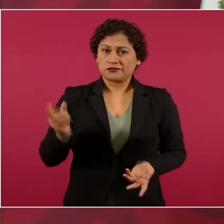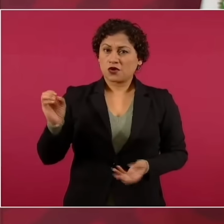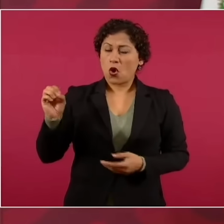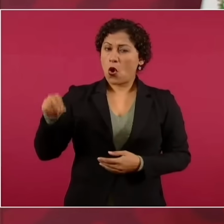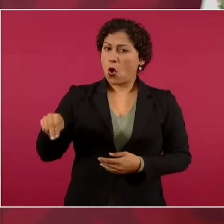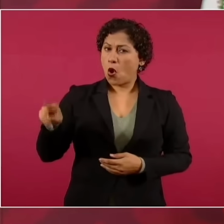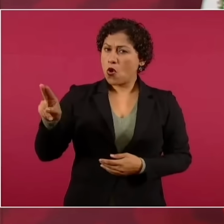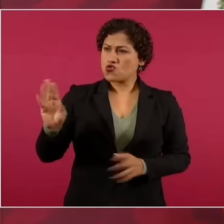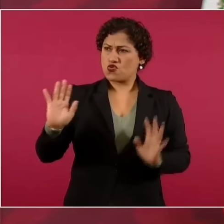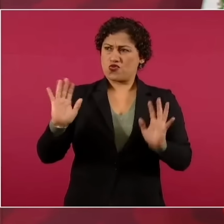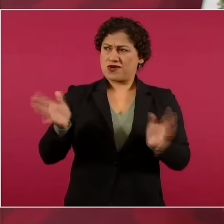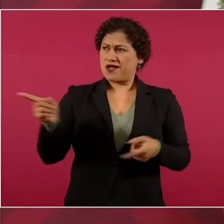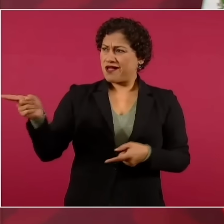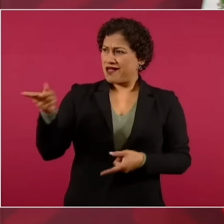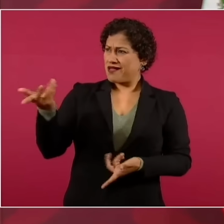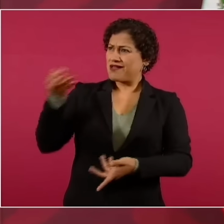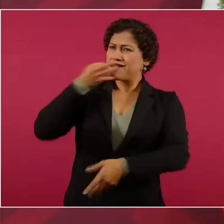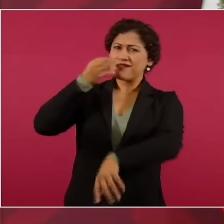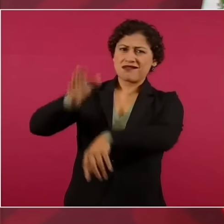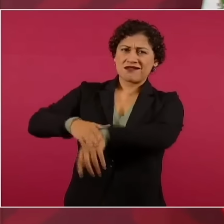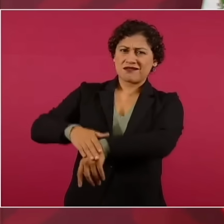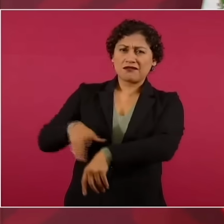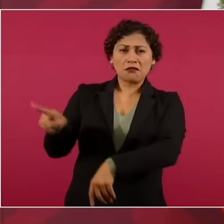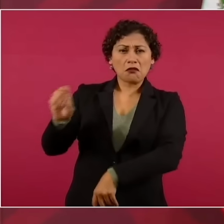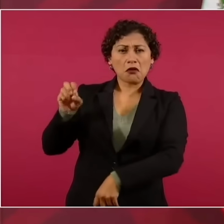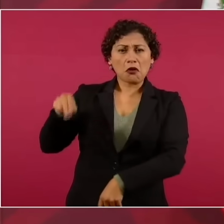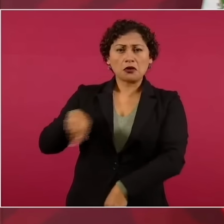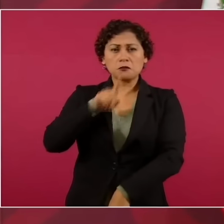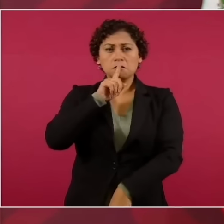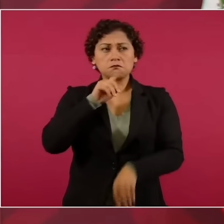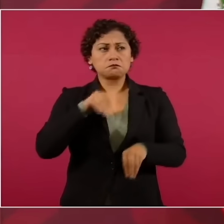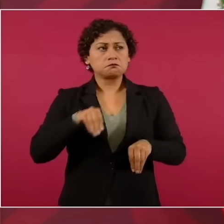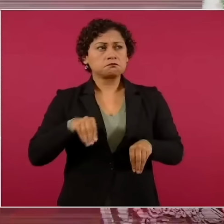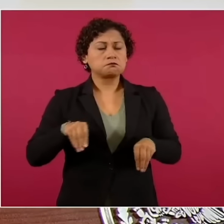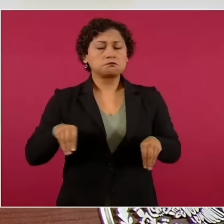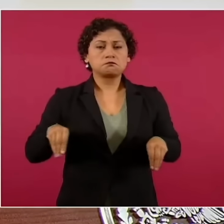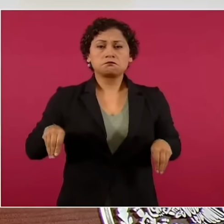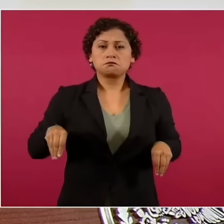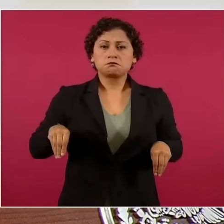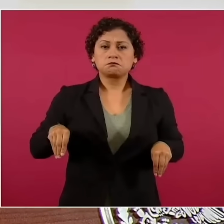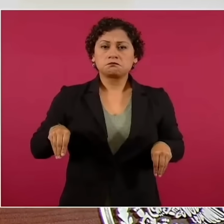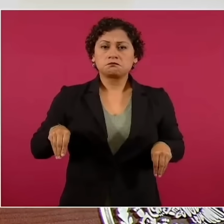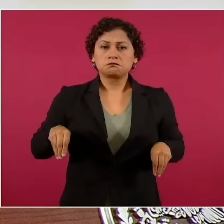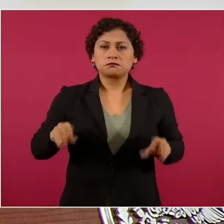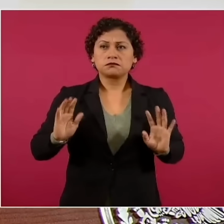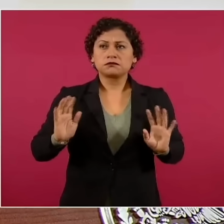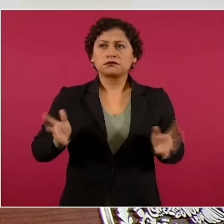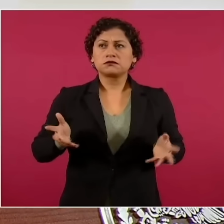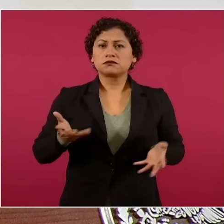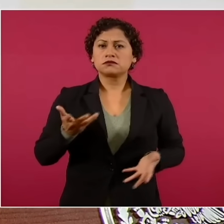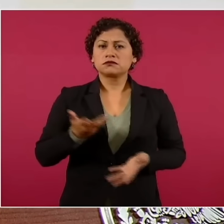Naciones Unidas. Todos en silencio, están inmovilizados,